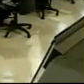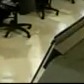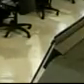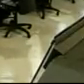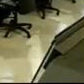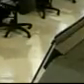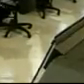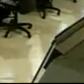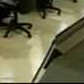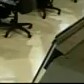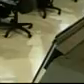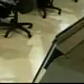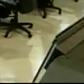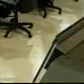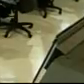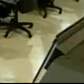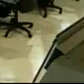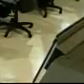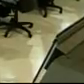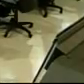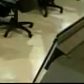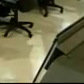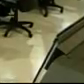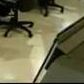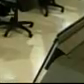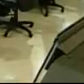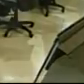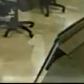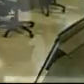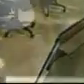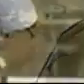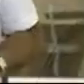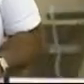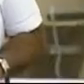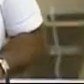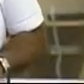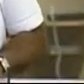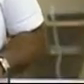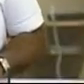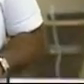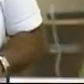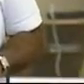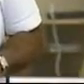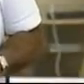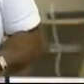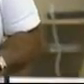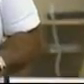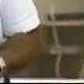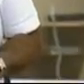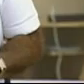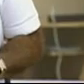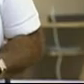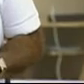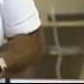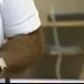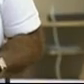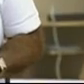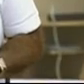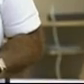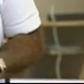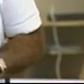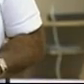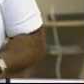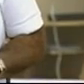Gracias. Hablando de la libertad de expresión, yo quisiera que se tome siempre en cuenta a los asambleístas que